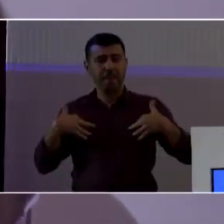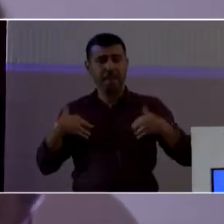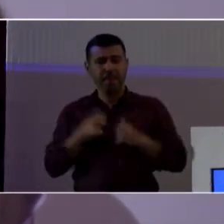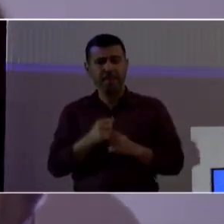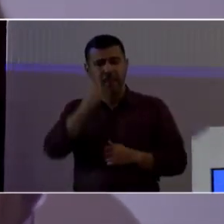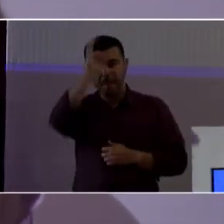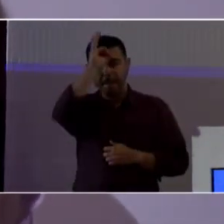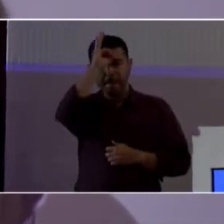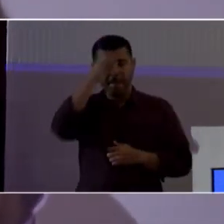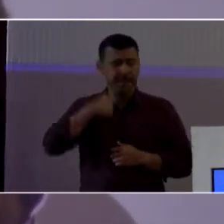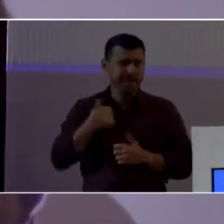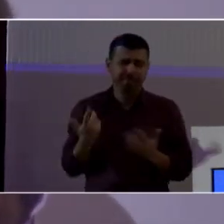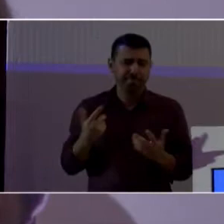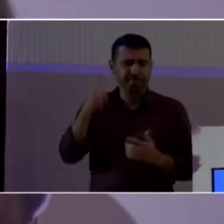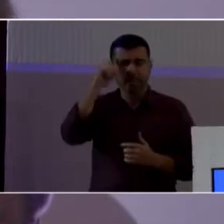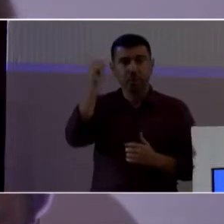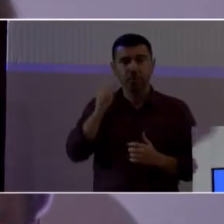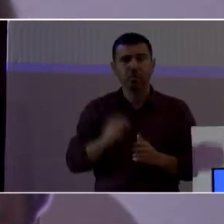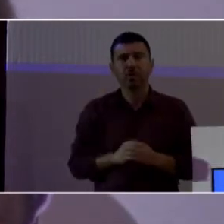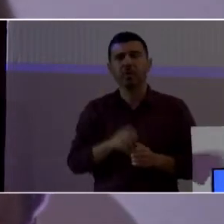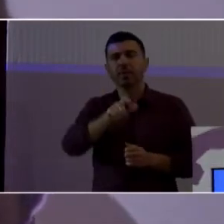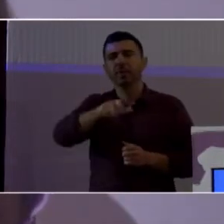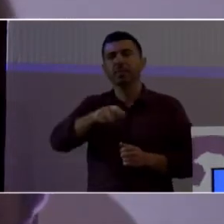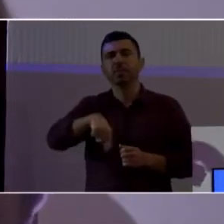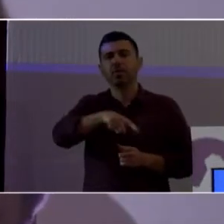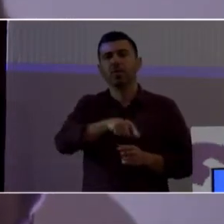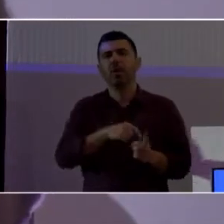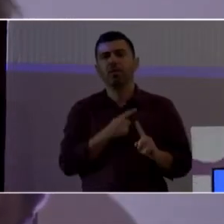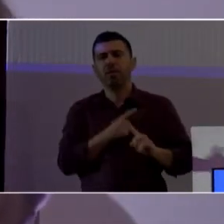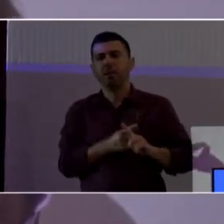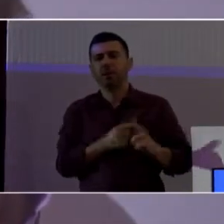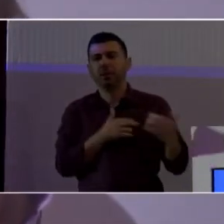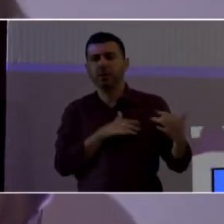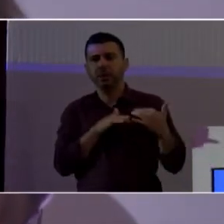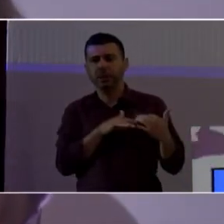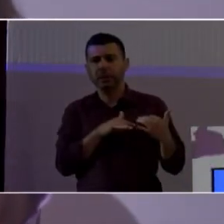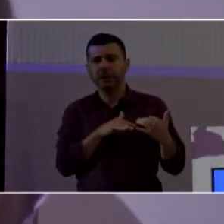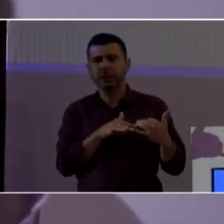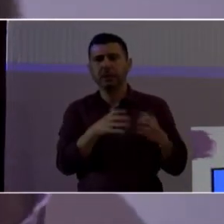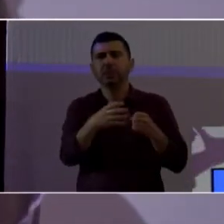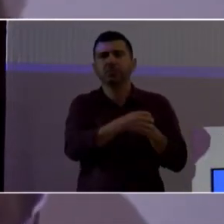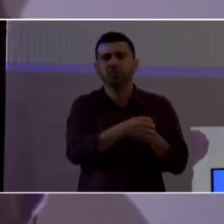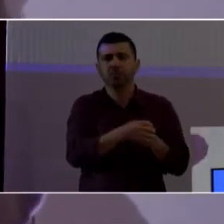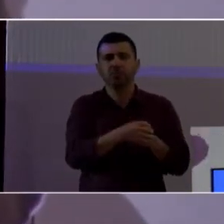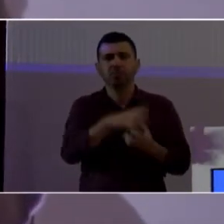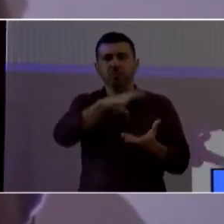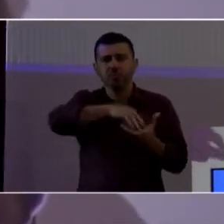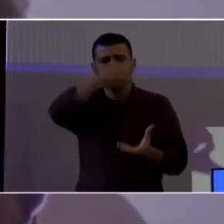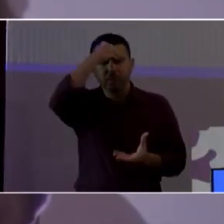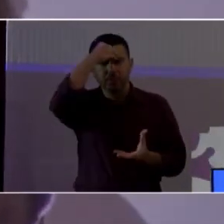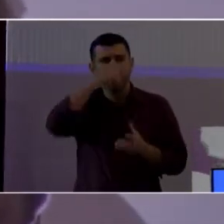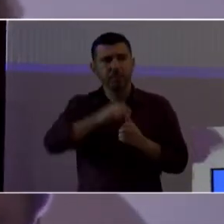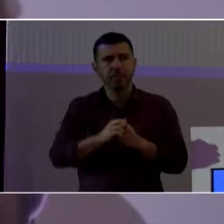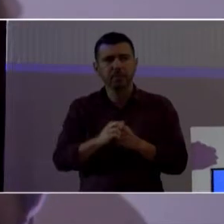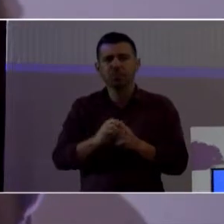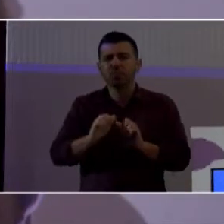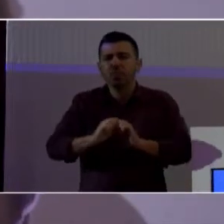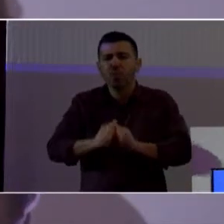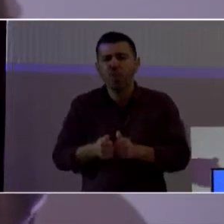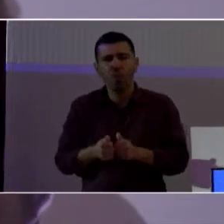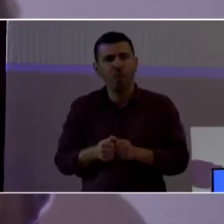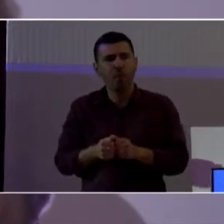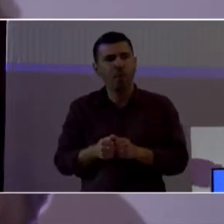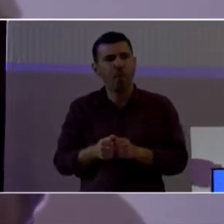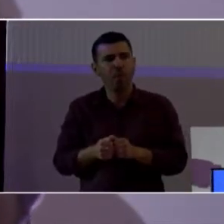de ellos habían personas excombatientes que estaban aprendiendo a tejer, ¿sí?